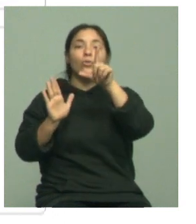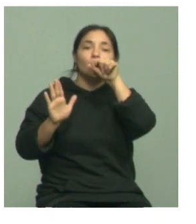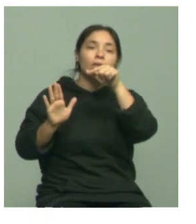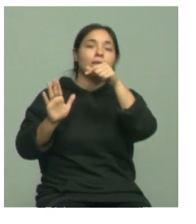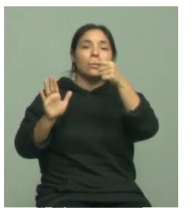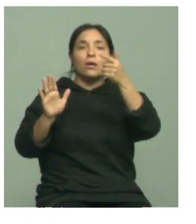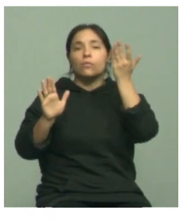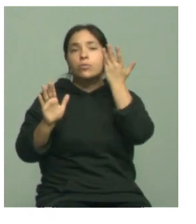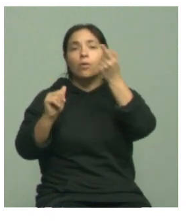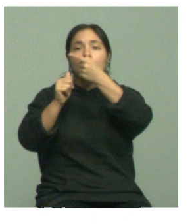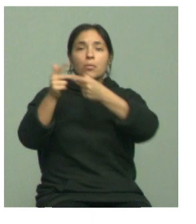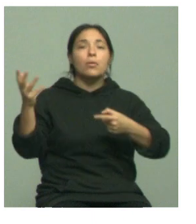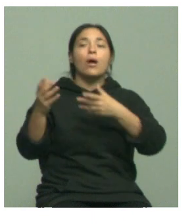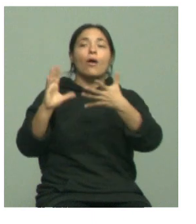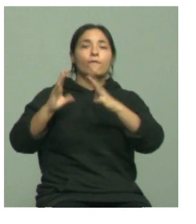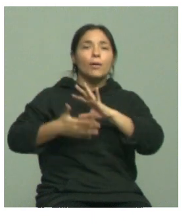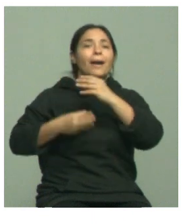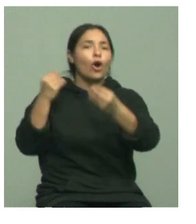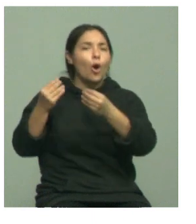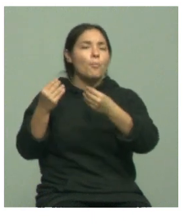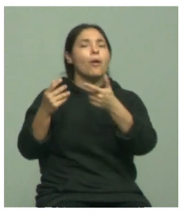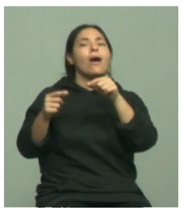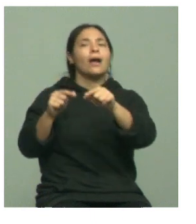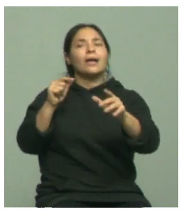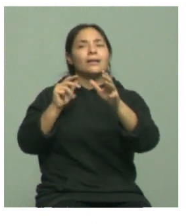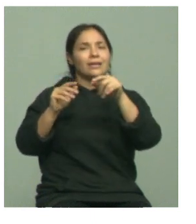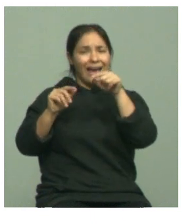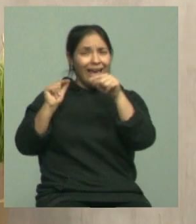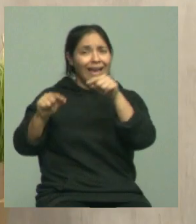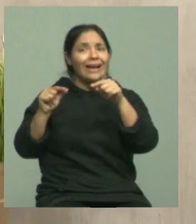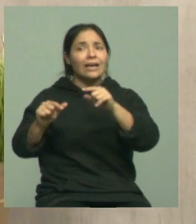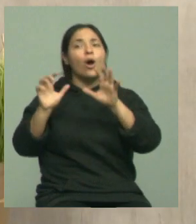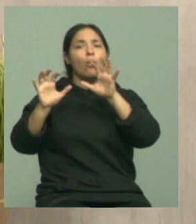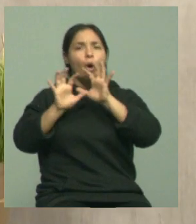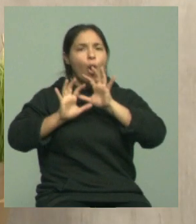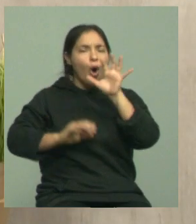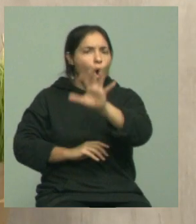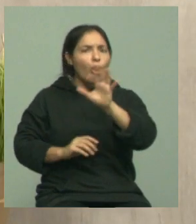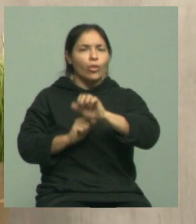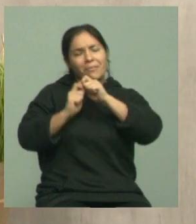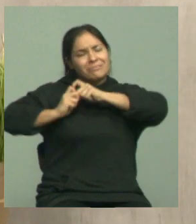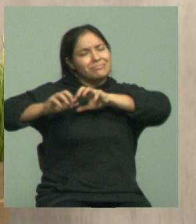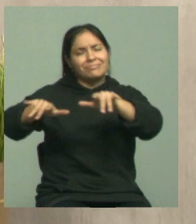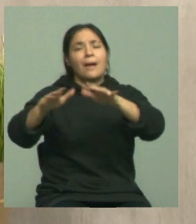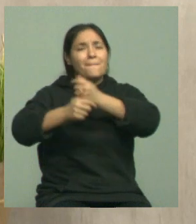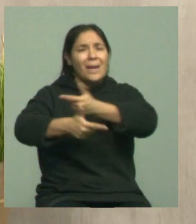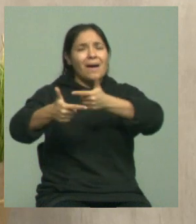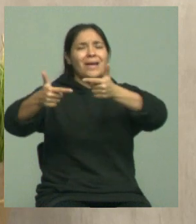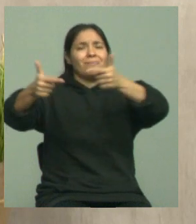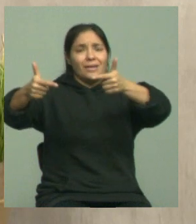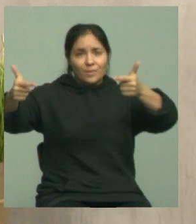trata esto y cómo la lógica, la dinámica y la arquitectura de las redes sociales contribuye a fogonear estos discursos de odio o